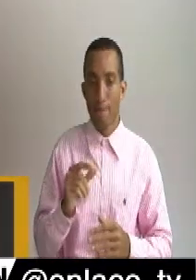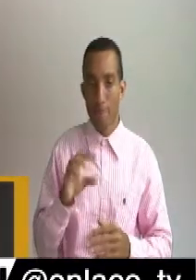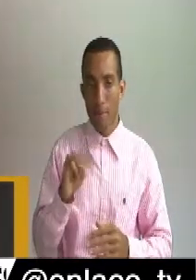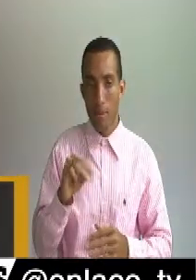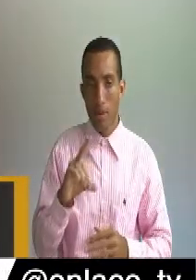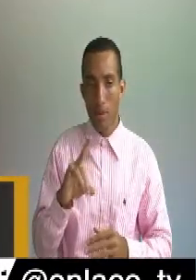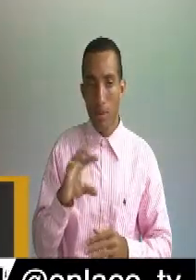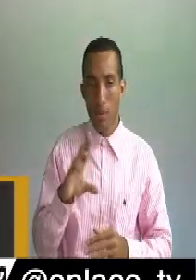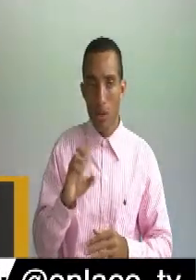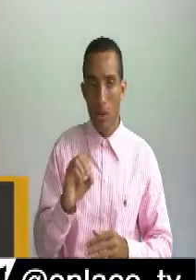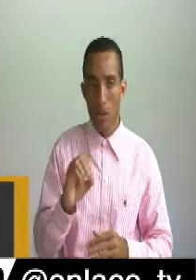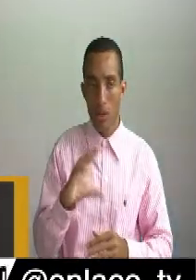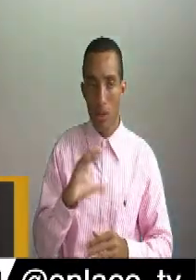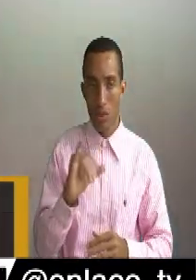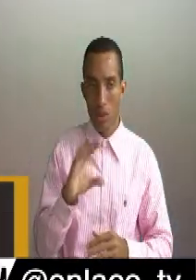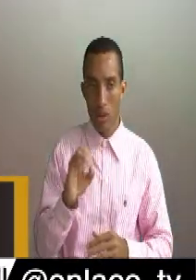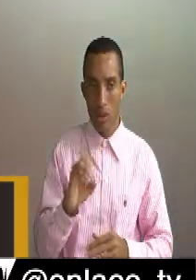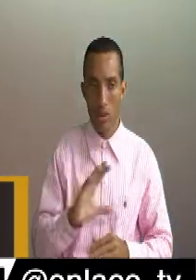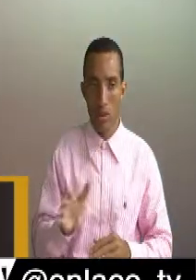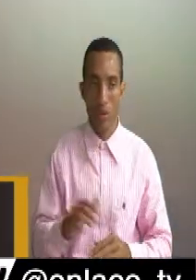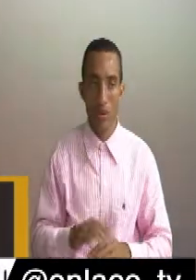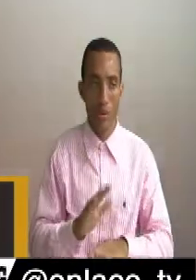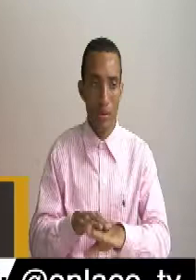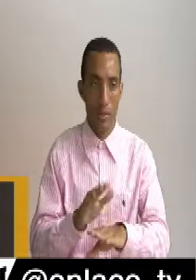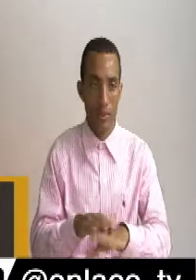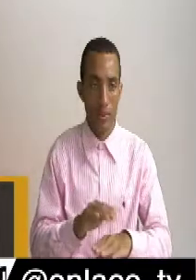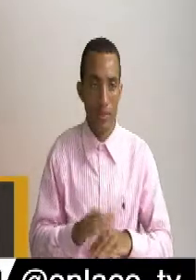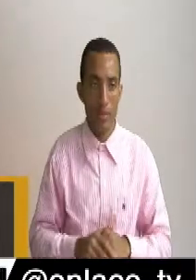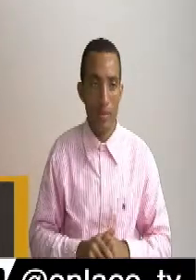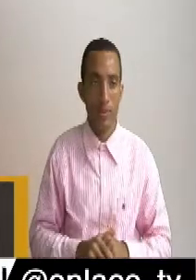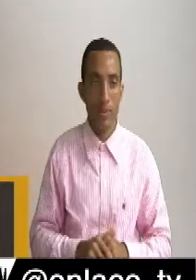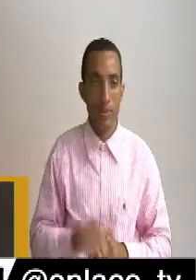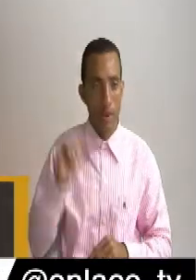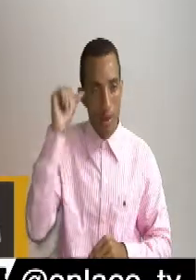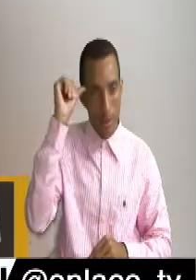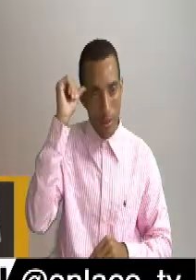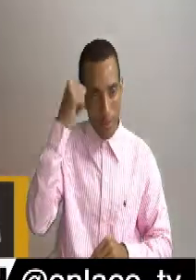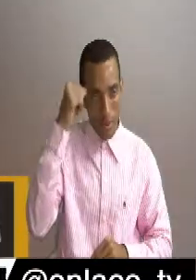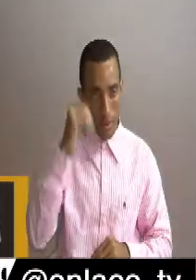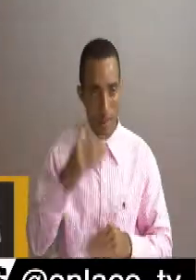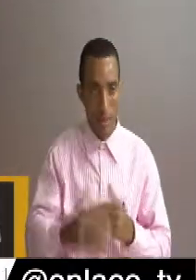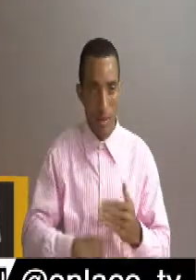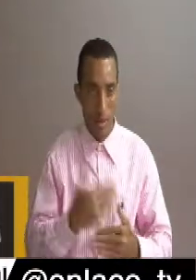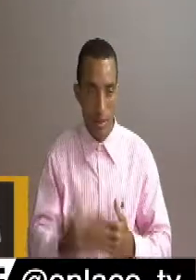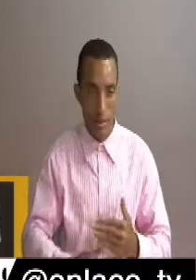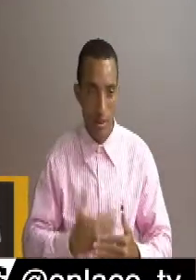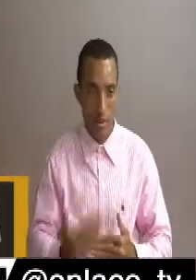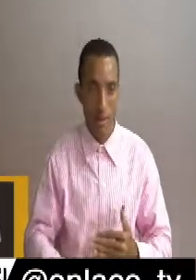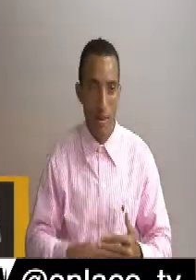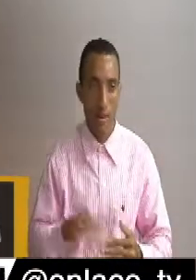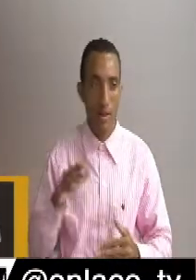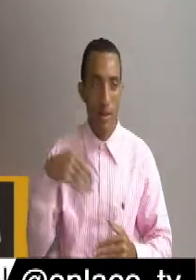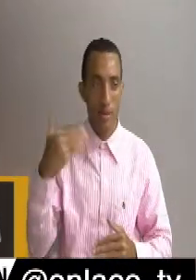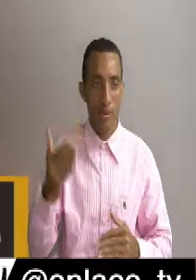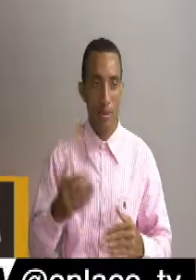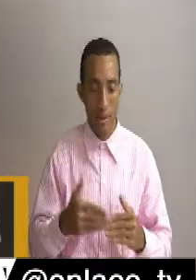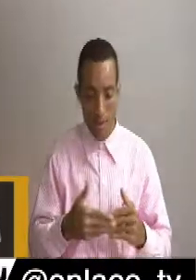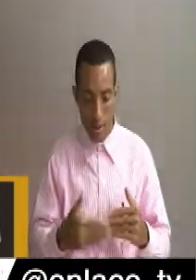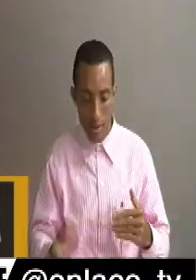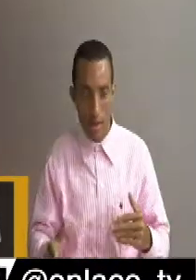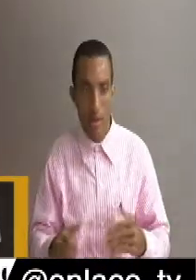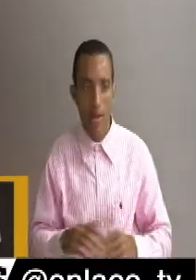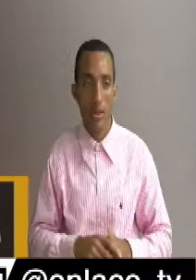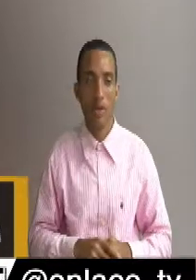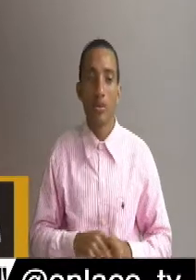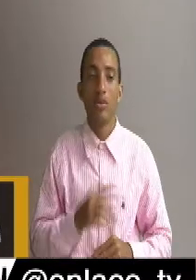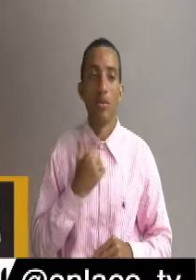ayuda del pueblo barranqueño. Ay, mi amor, tan chévere. Recuerde que la vida es como un rollo de papel higiénico. Después de la mitad se va rápido. Hay que gozarla,